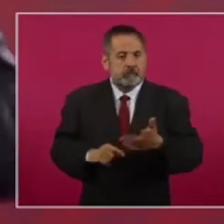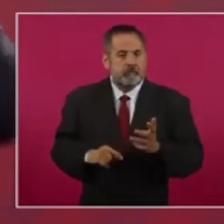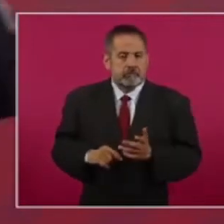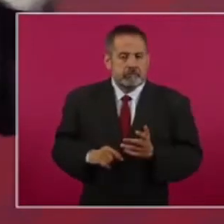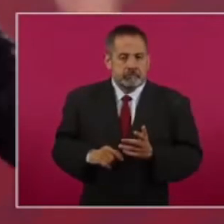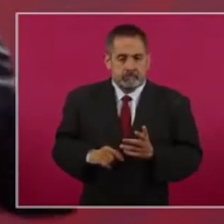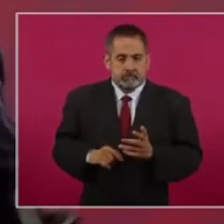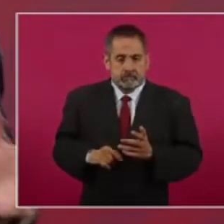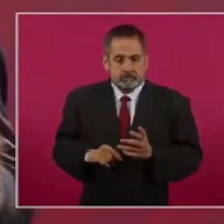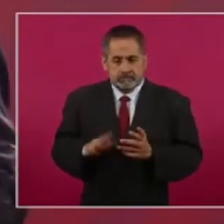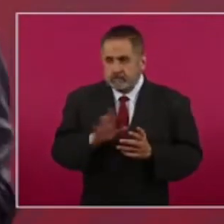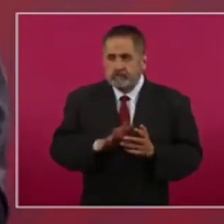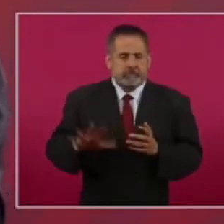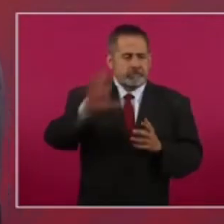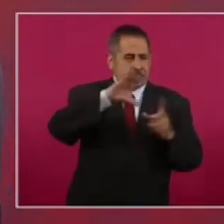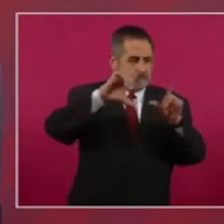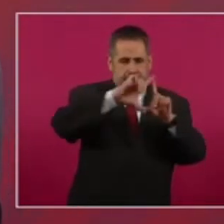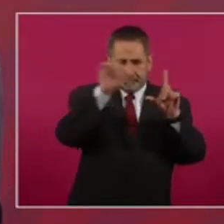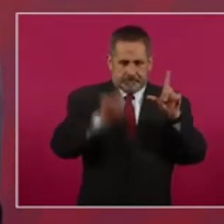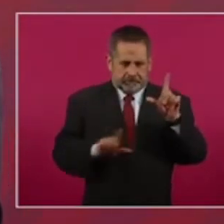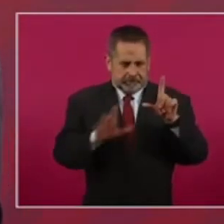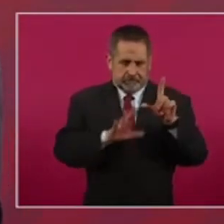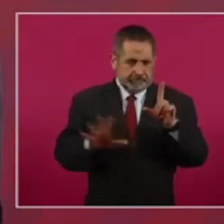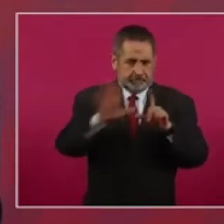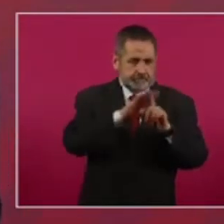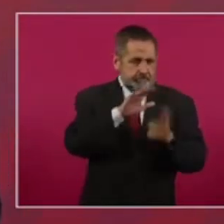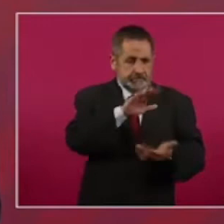a nivel general?